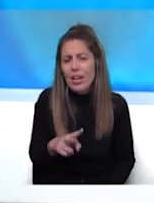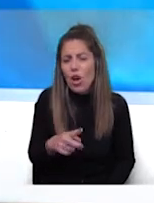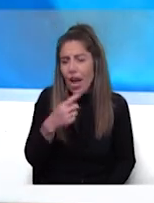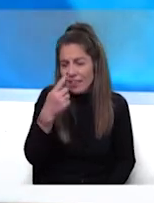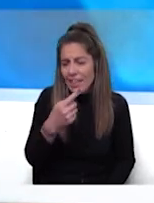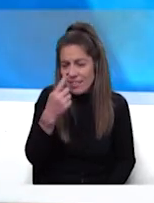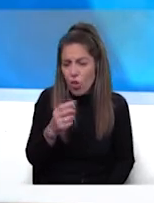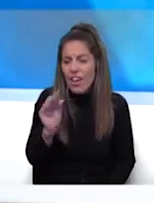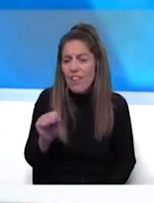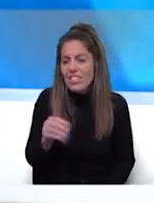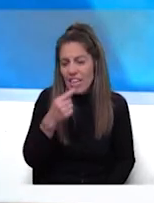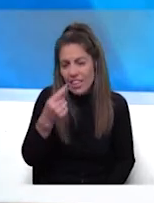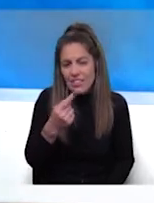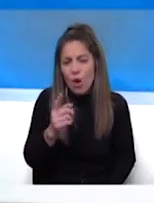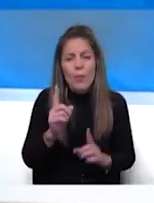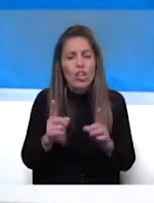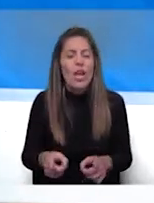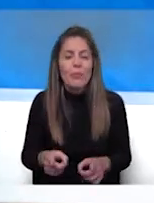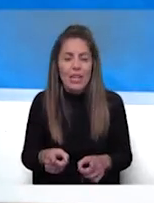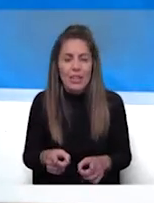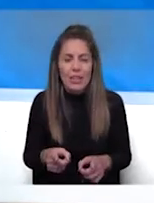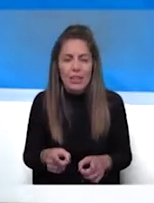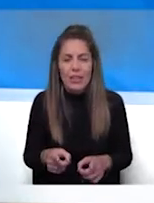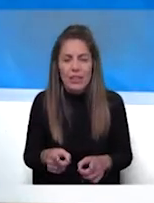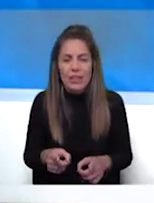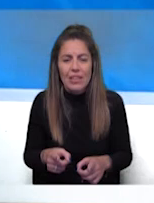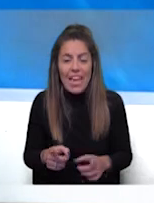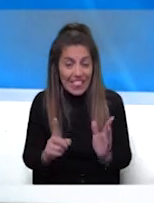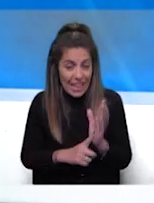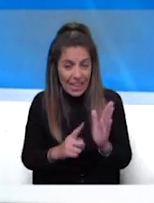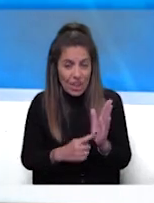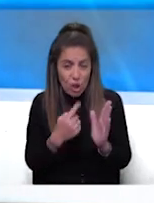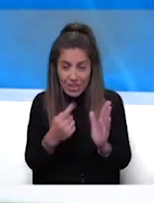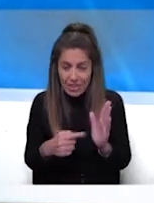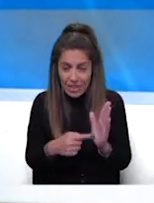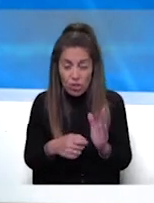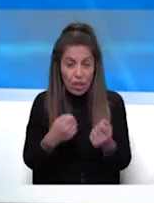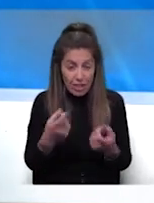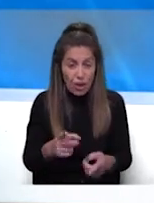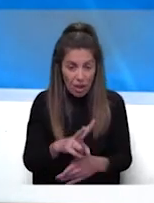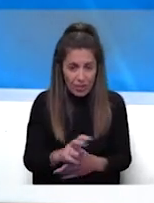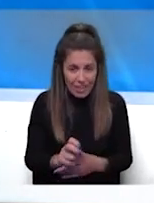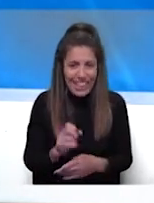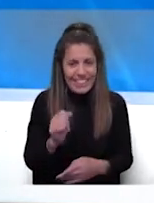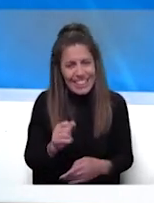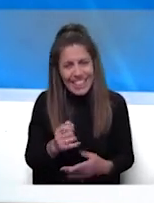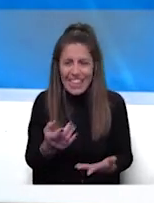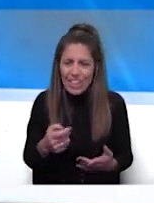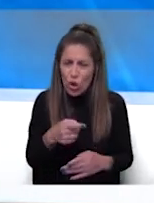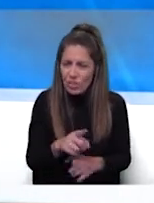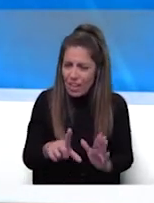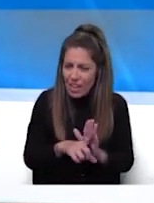interesado, pero además el decreto que establece eso pasó a la Fiscalía tiene visos de